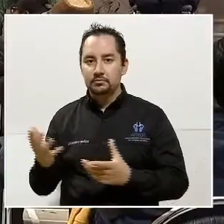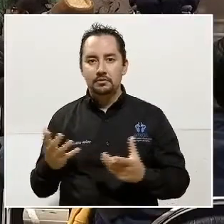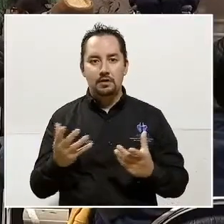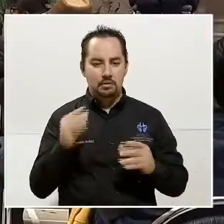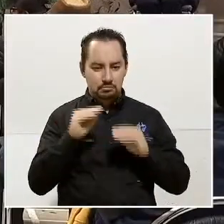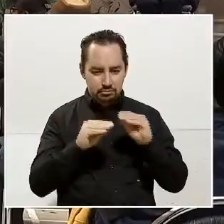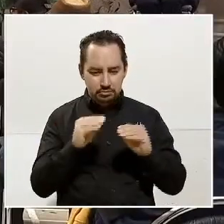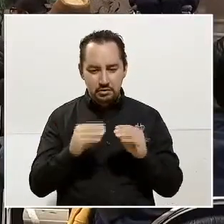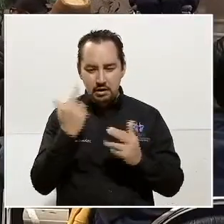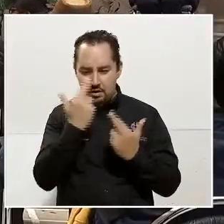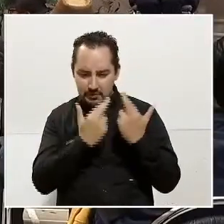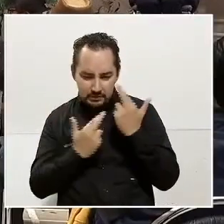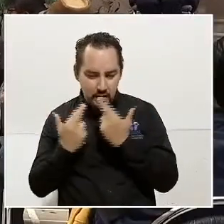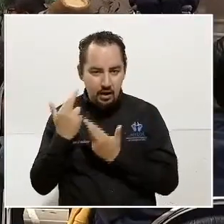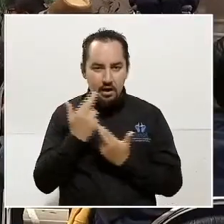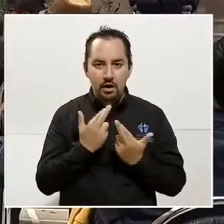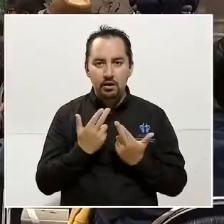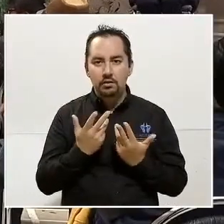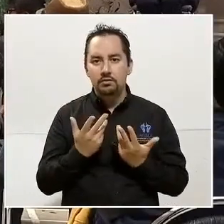quién los va a analizar,